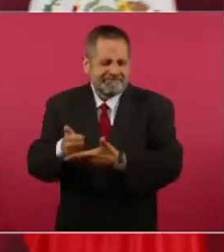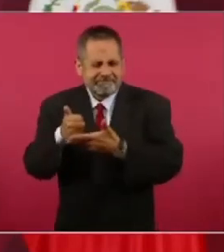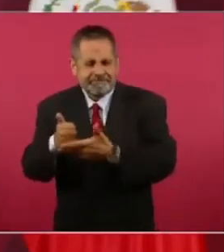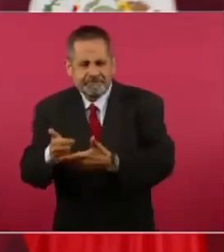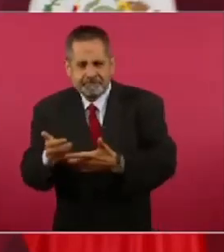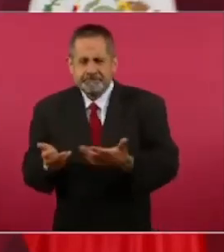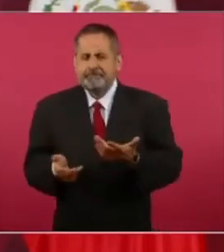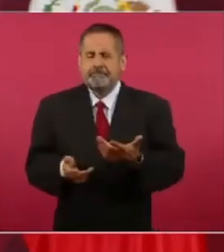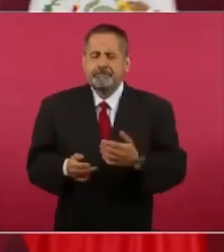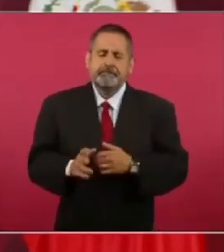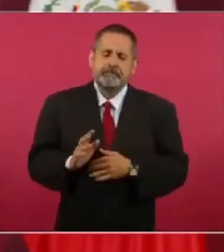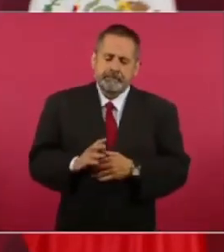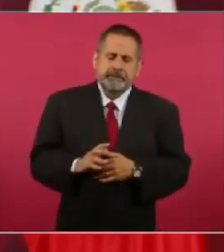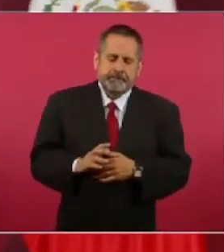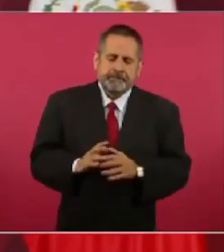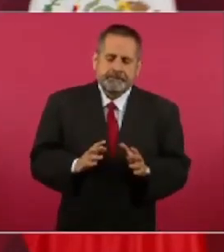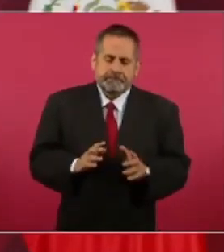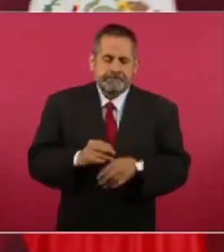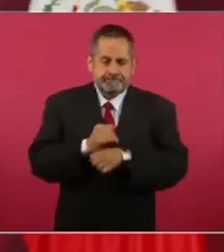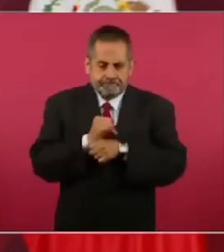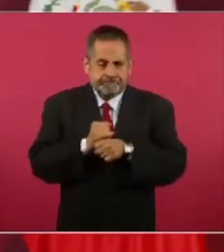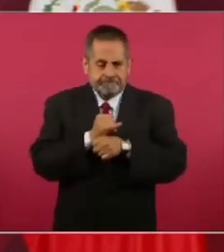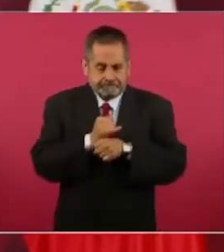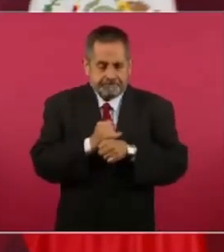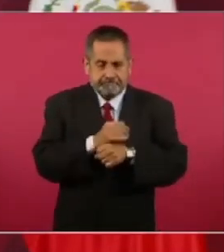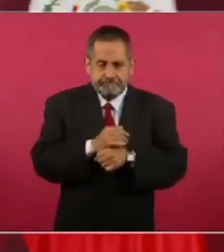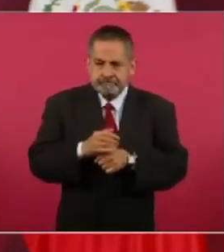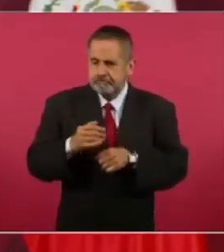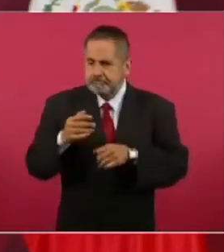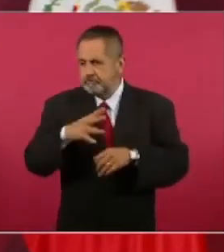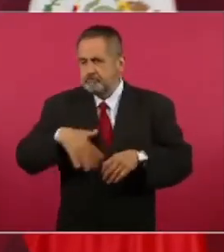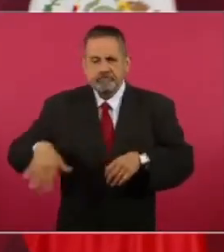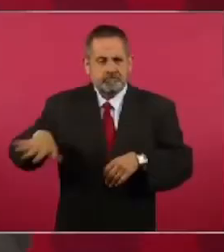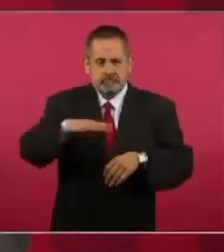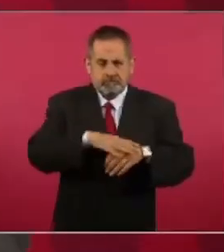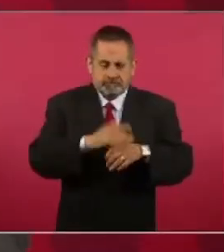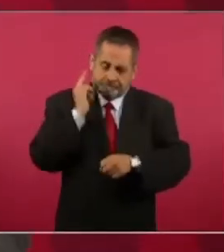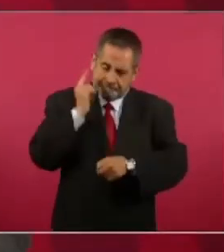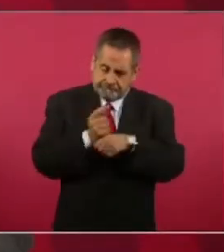Entonces va a ayudar mucho el que sepamos todo.